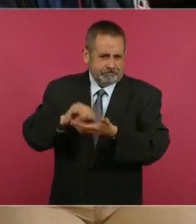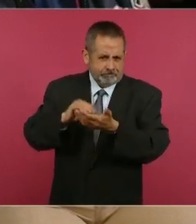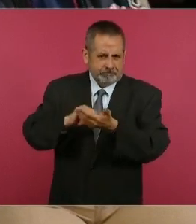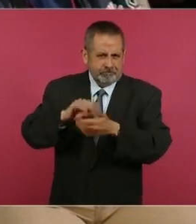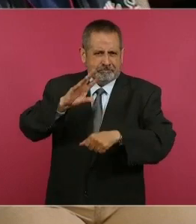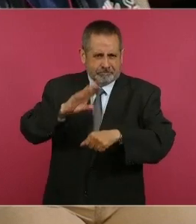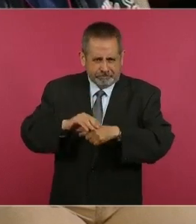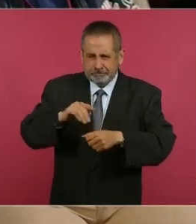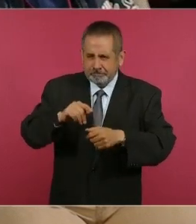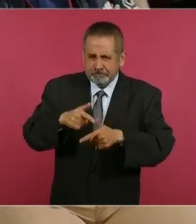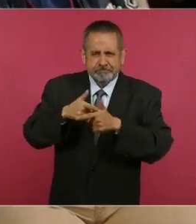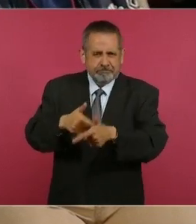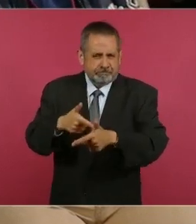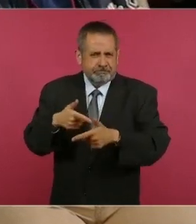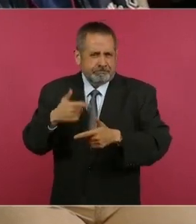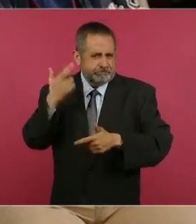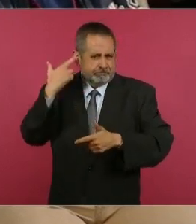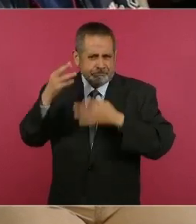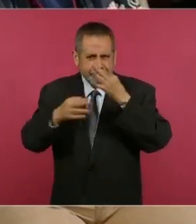hecho